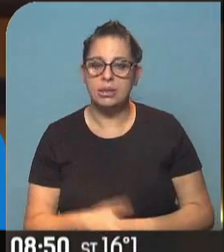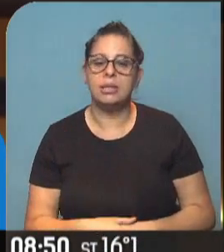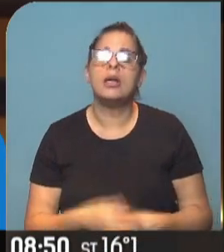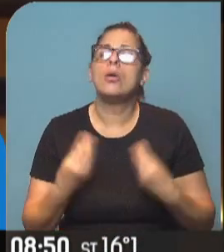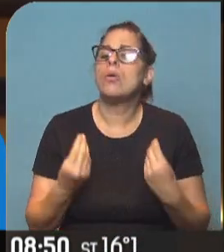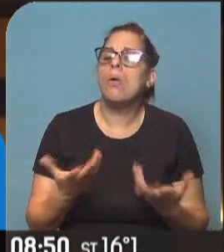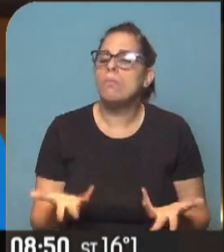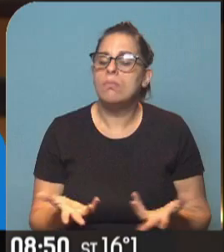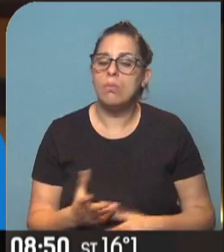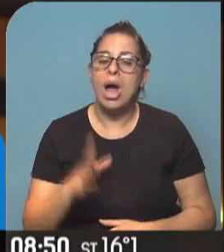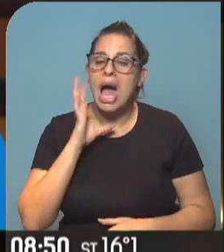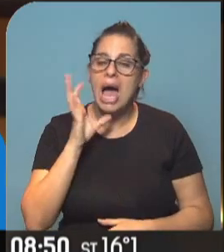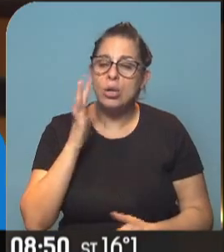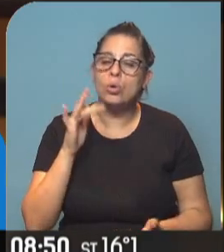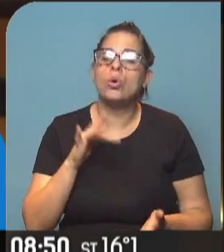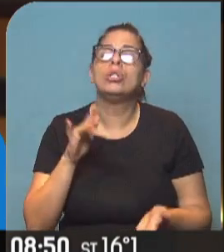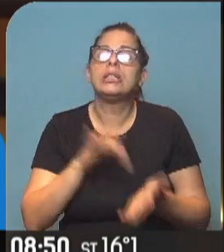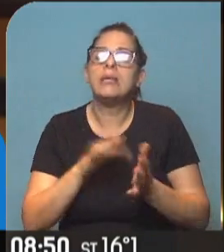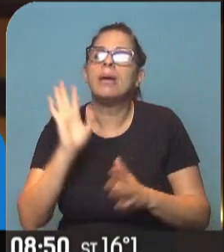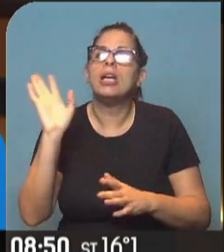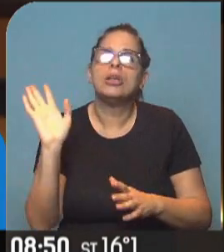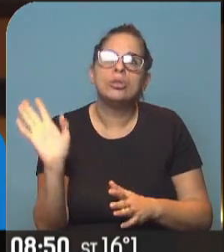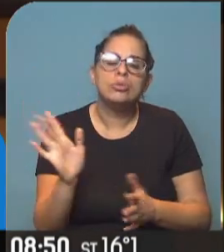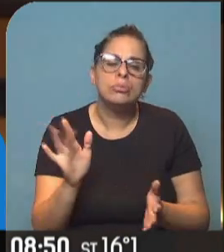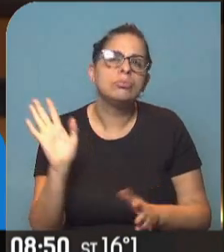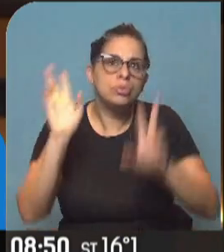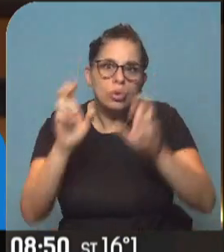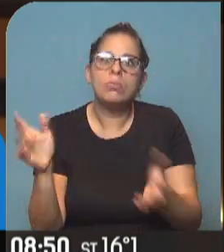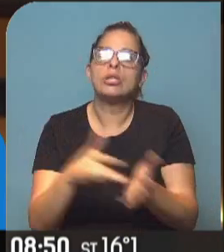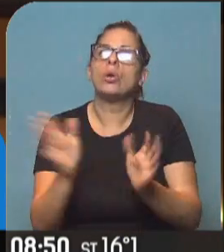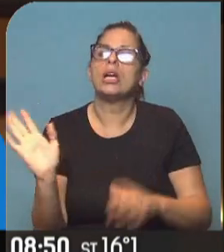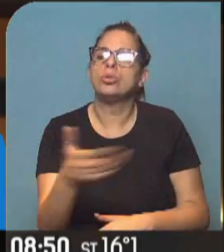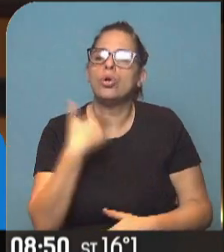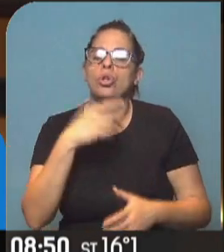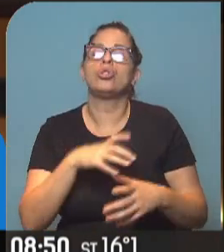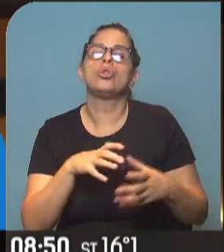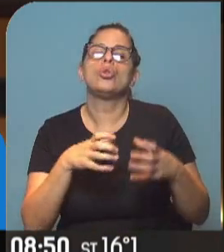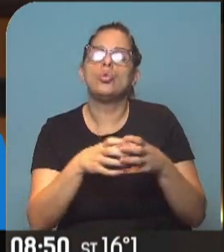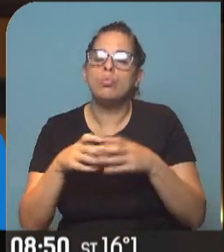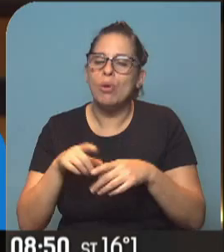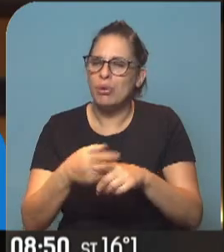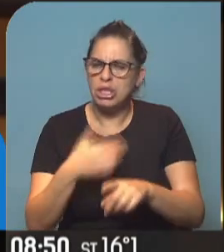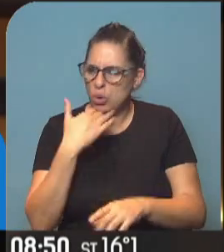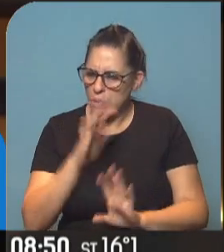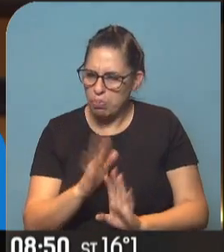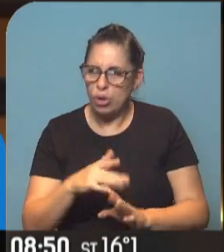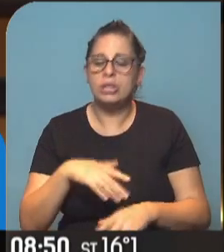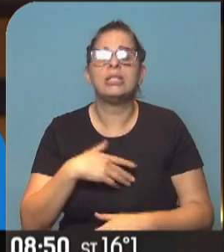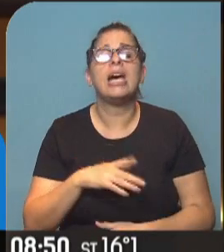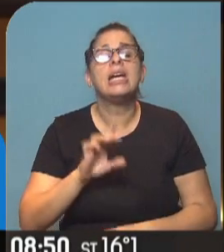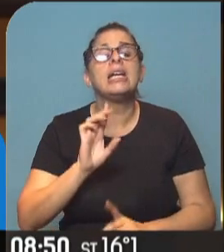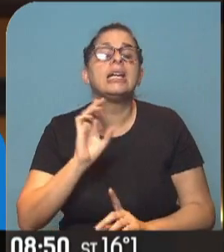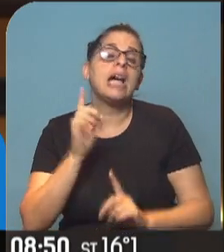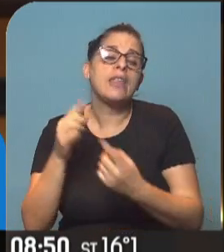como algo que atraviesa todos los sectores sin banderas políticas justamente por eso el peso está en la libertad de conciencia